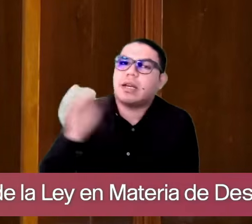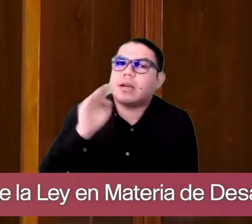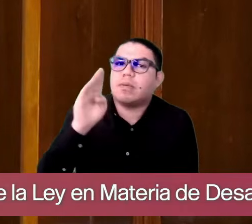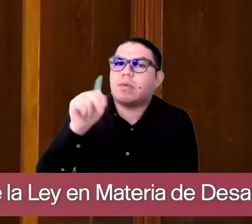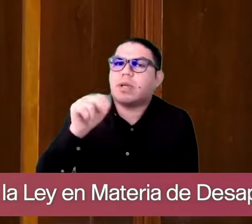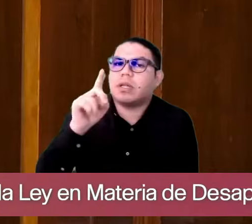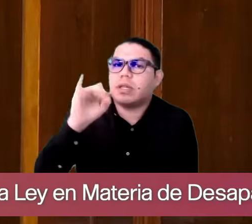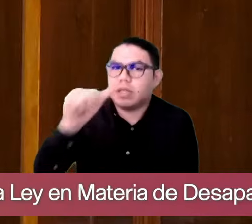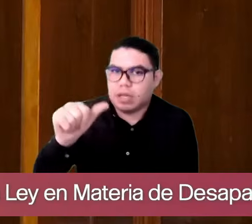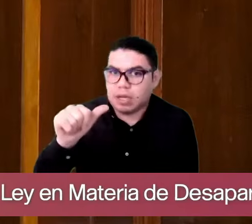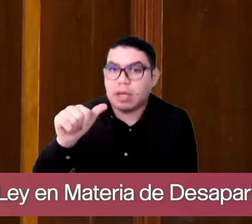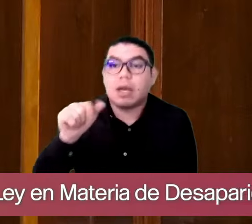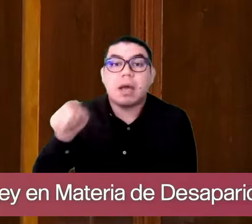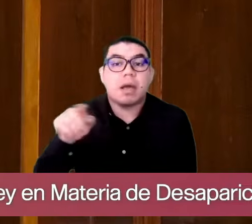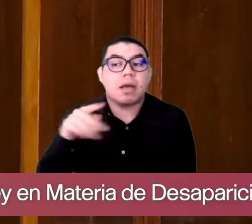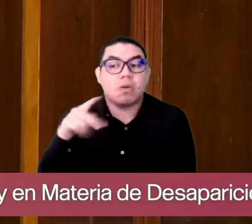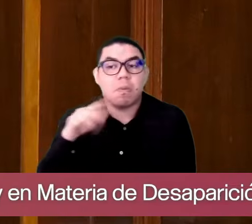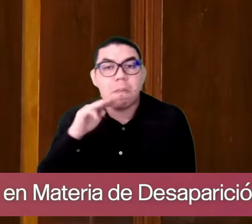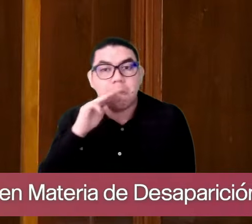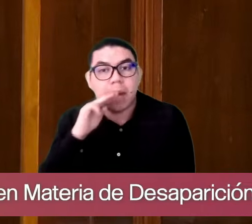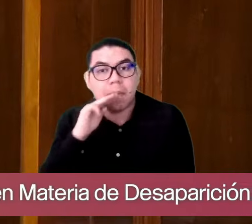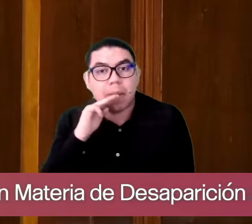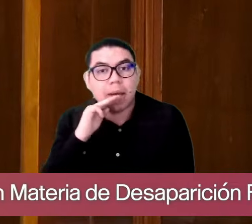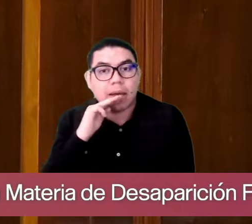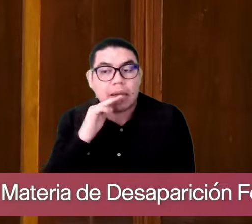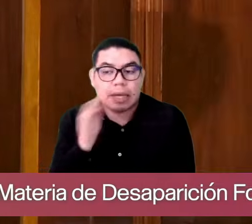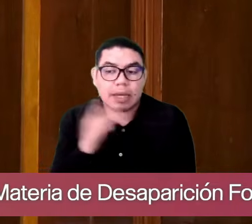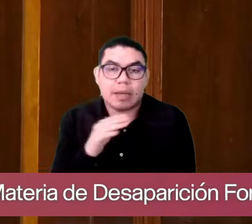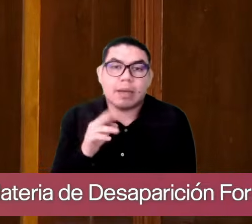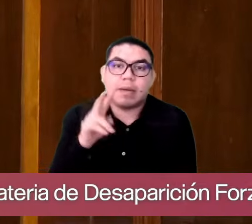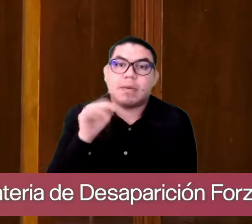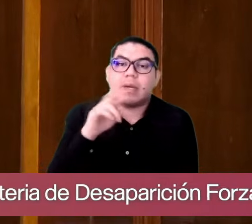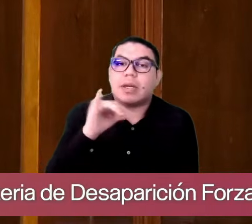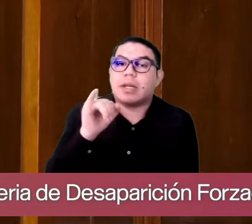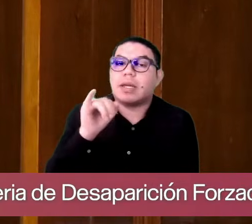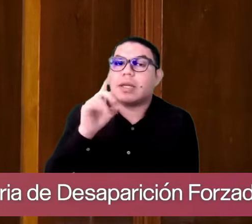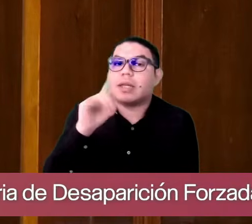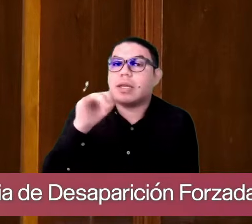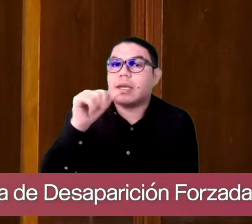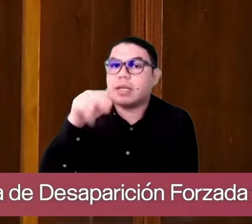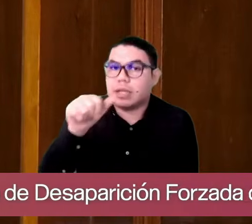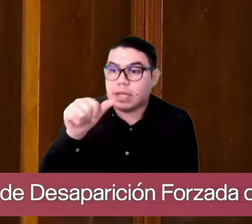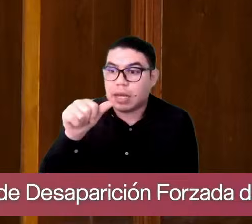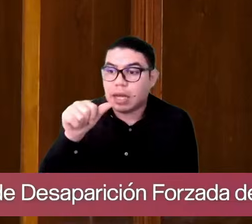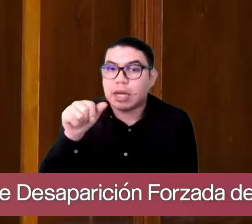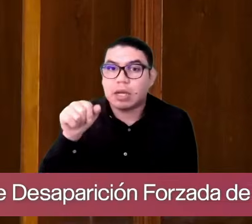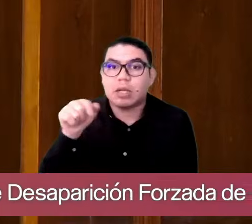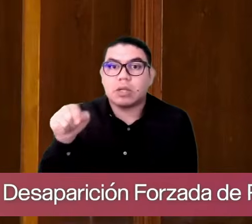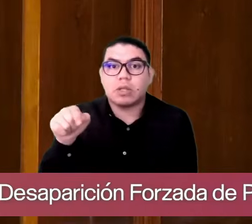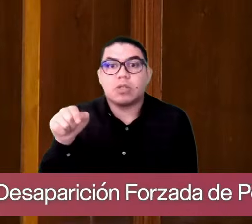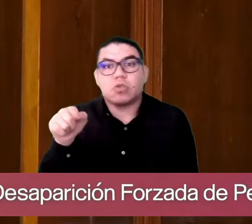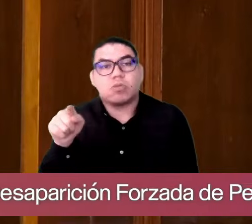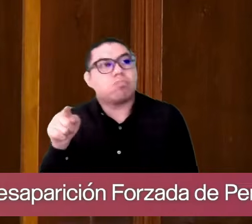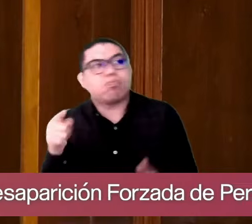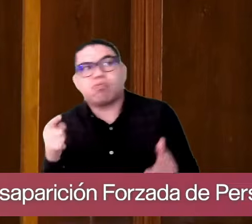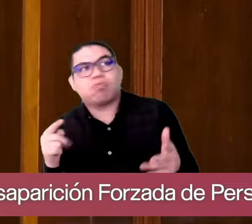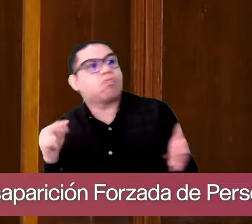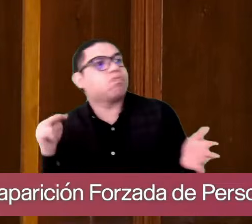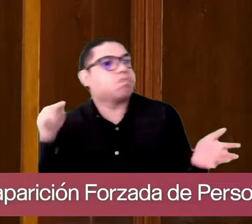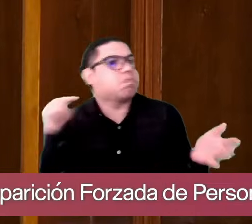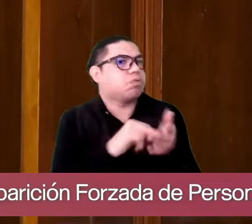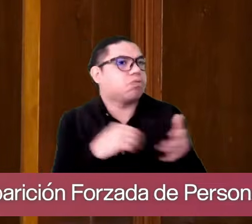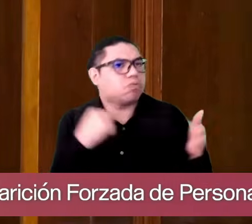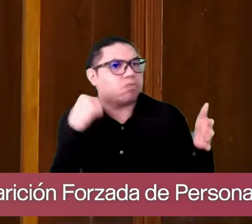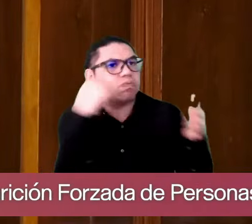madre de Mariana Lima Buendía, quien enfrentó a un sistema que intentó cerrar